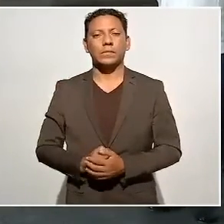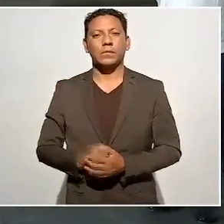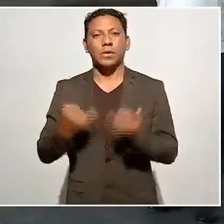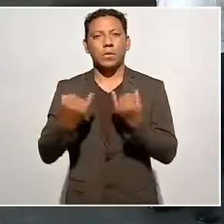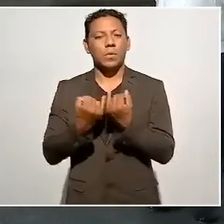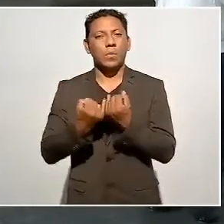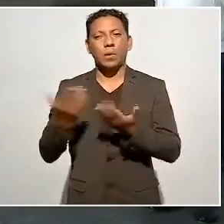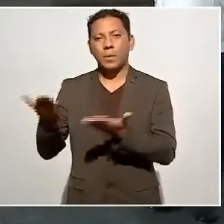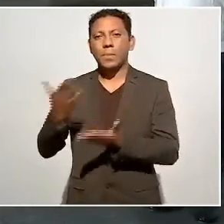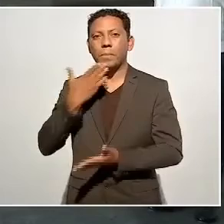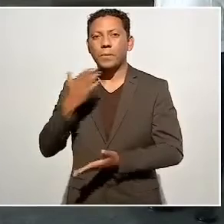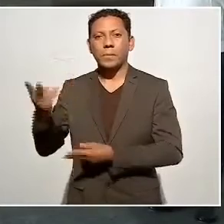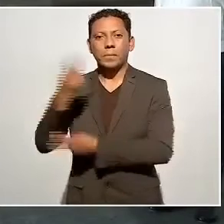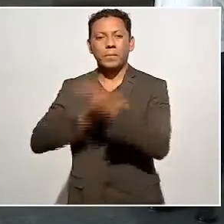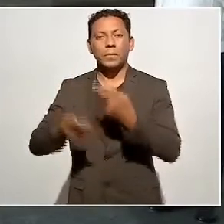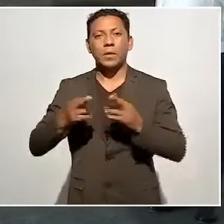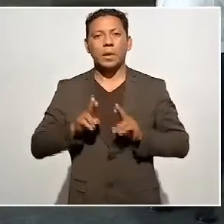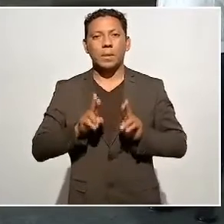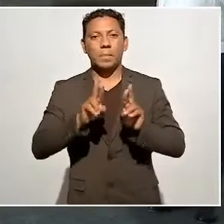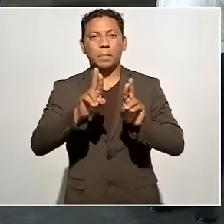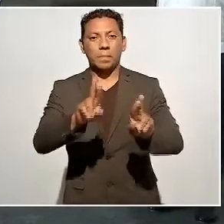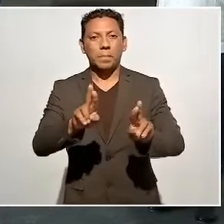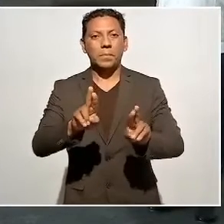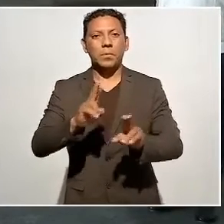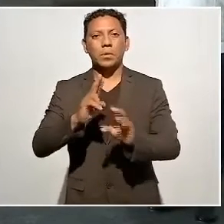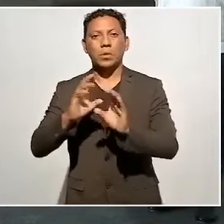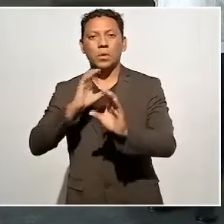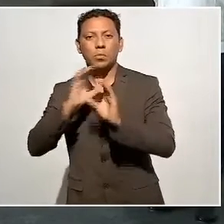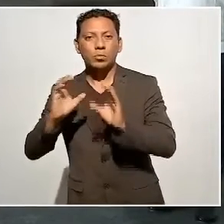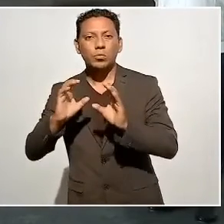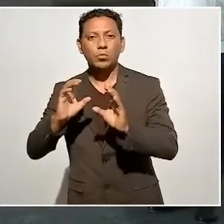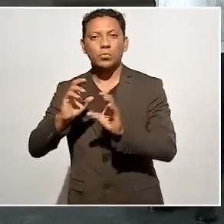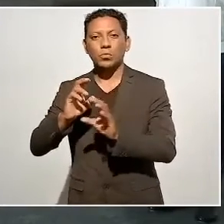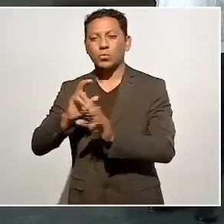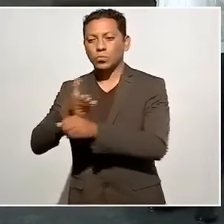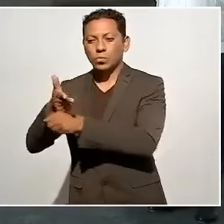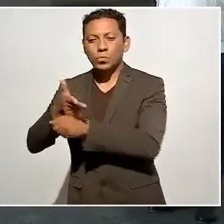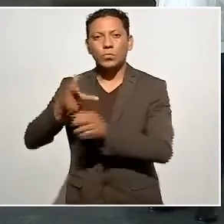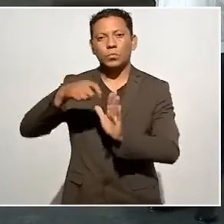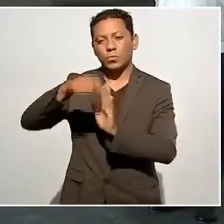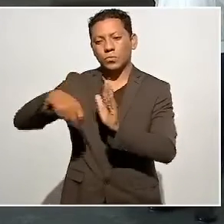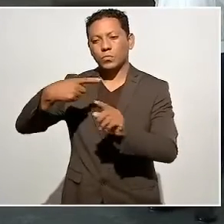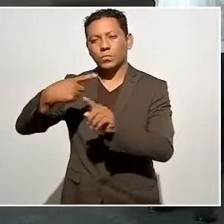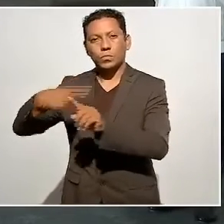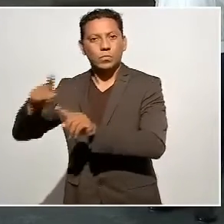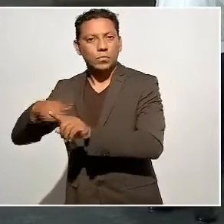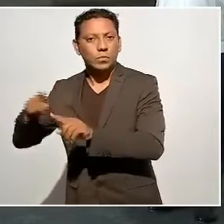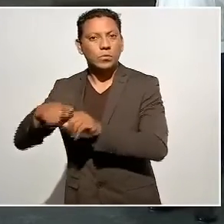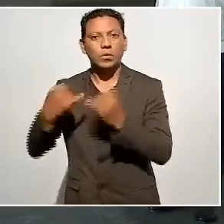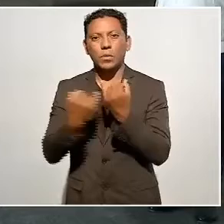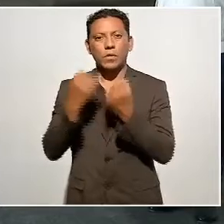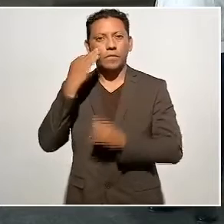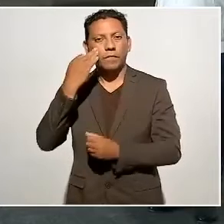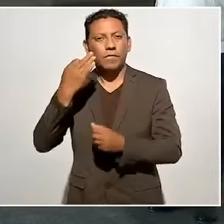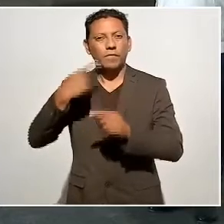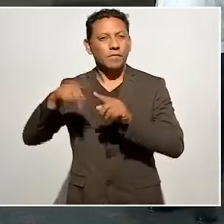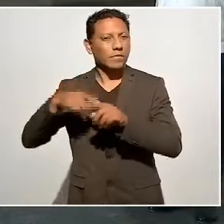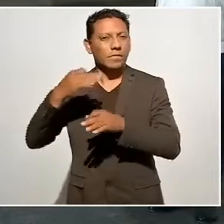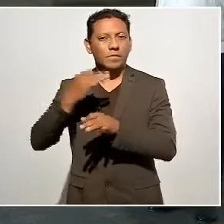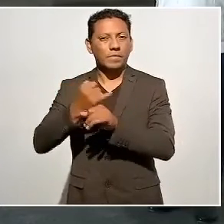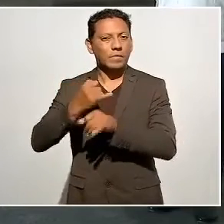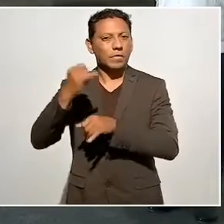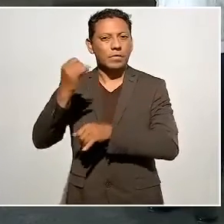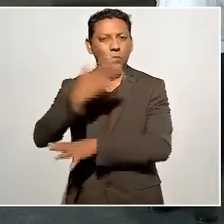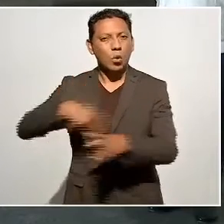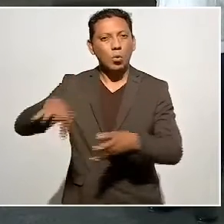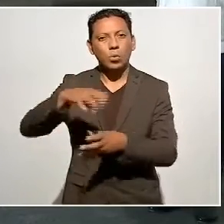Asimismo, damos la bienvenida a los representantes de los medios de comunicación y a quienes nos siguen a través de las redes sociales en todo el mundo.